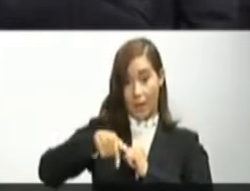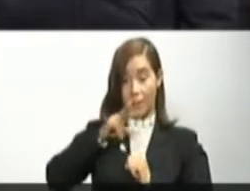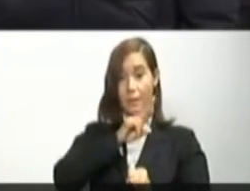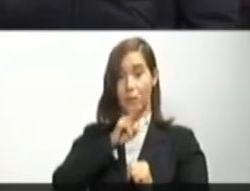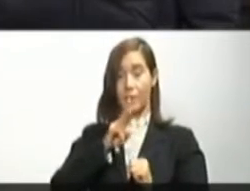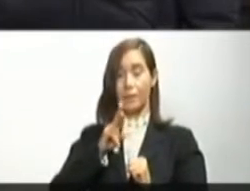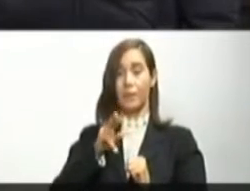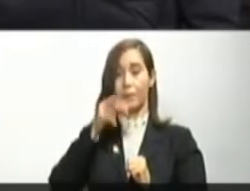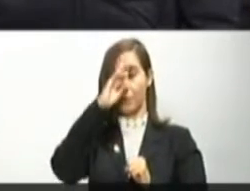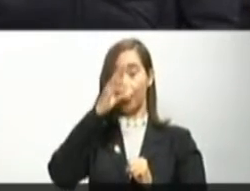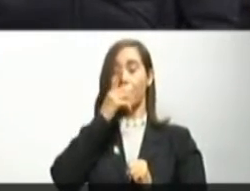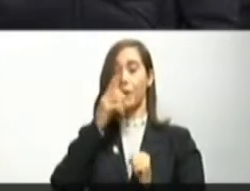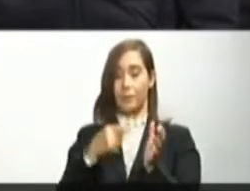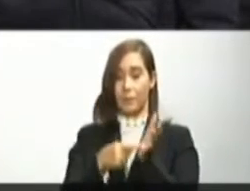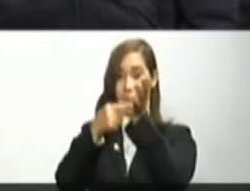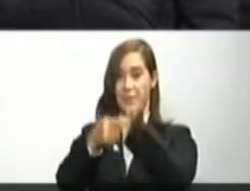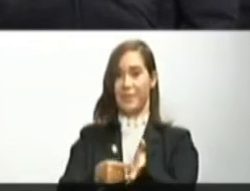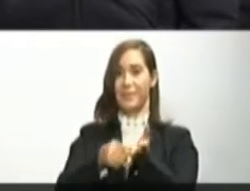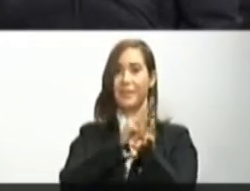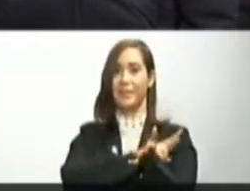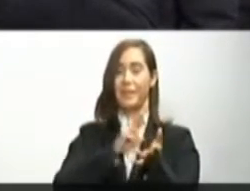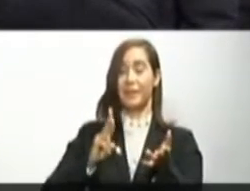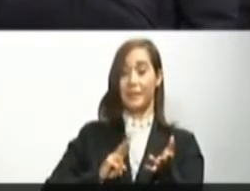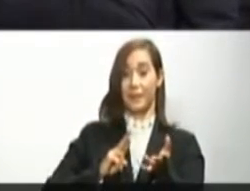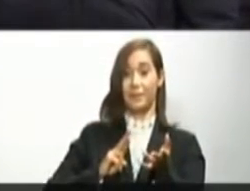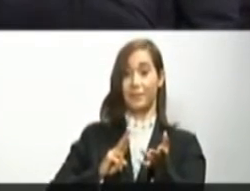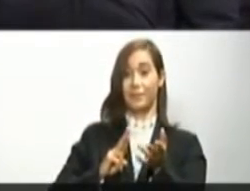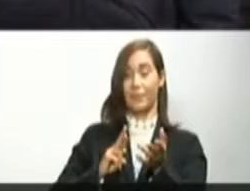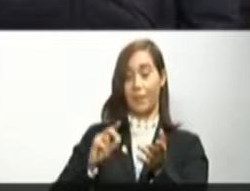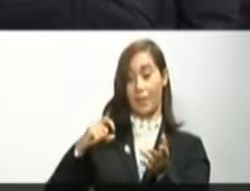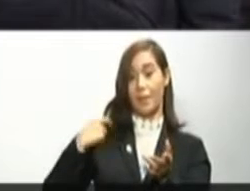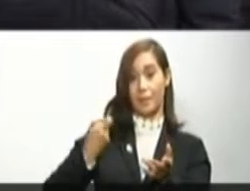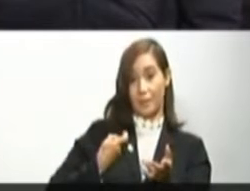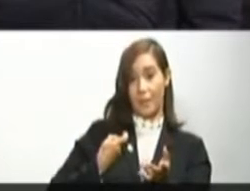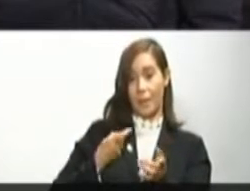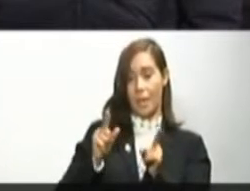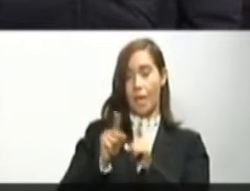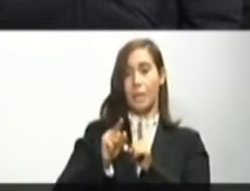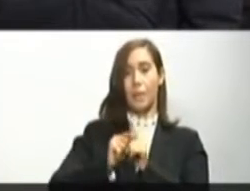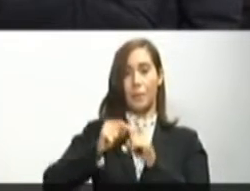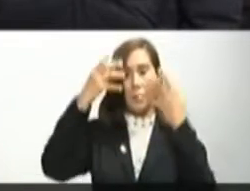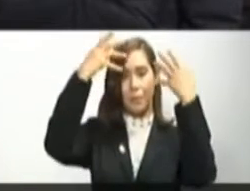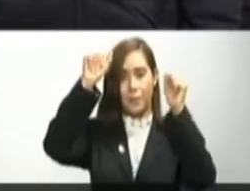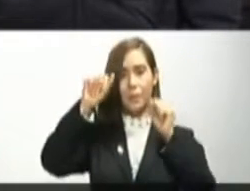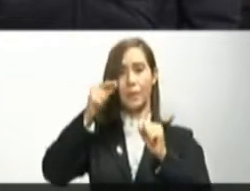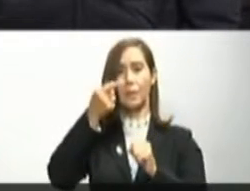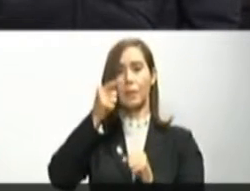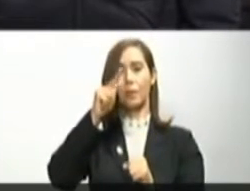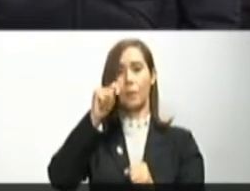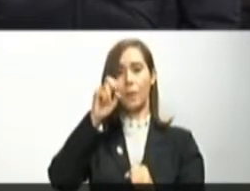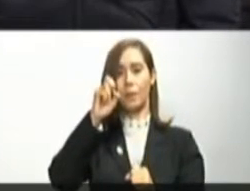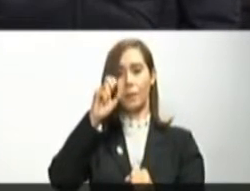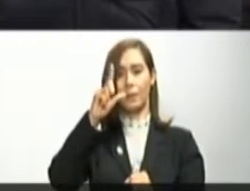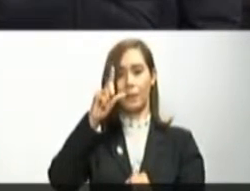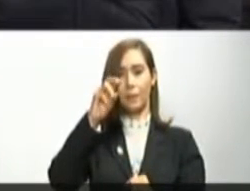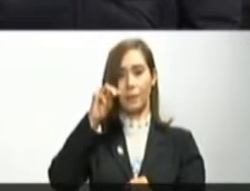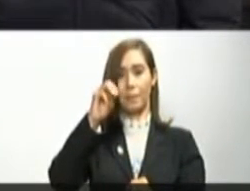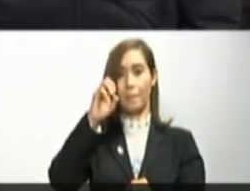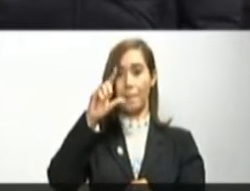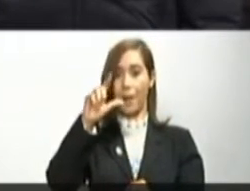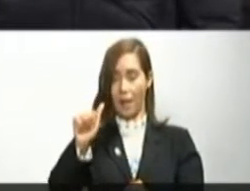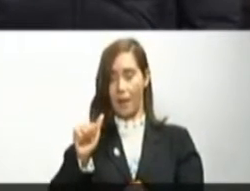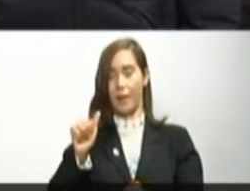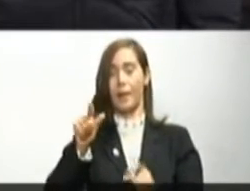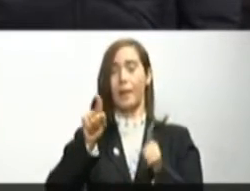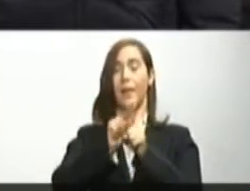Rey Felipe VI en su calidad de jefe de Estado de España, así como los presidentes de Guatemala, Alejandro Yamatei, el